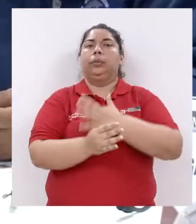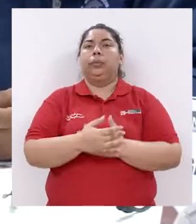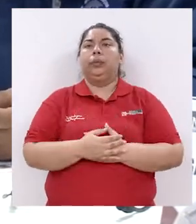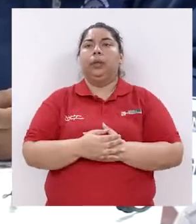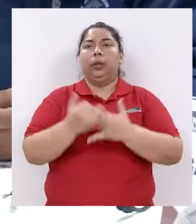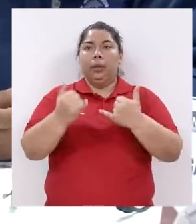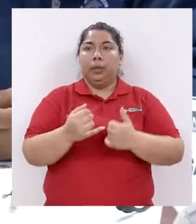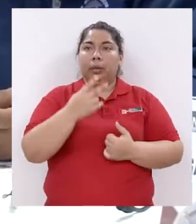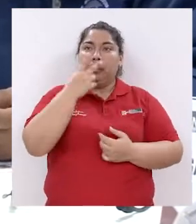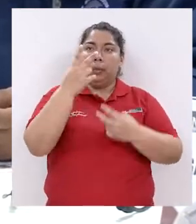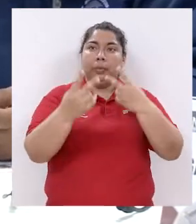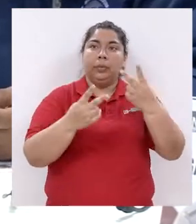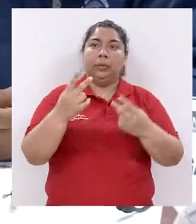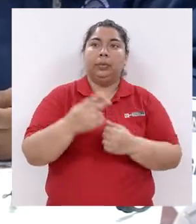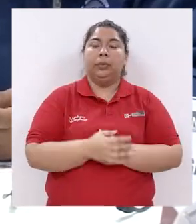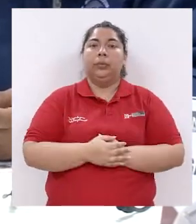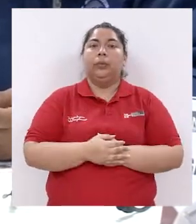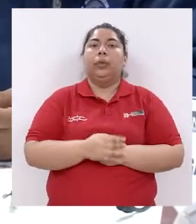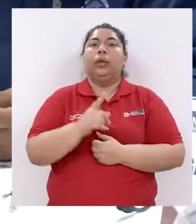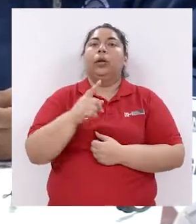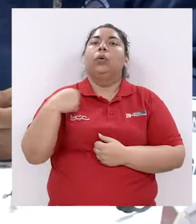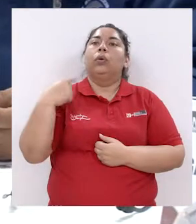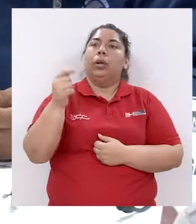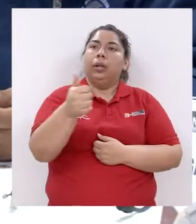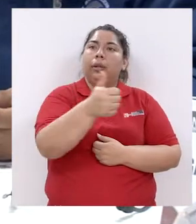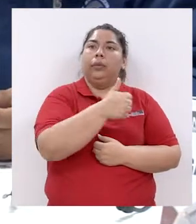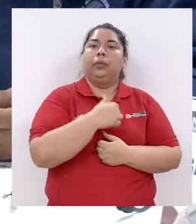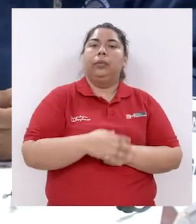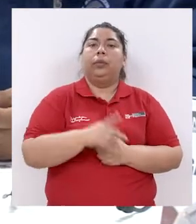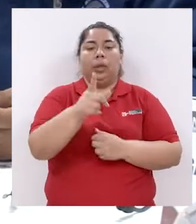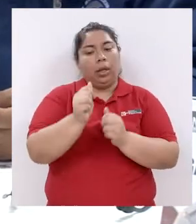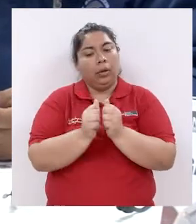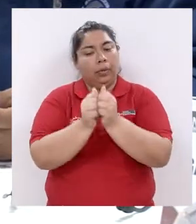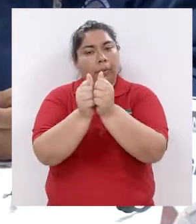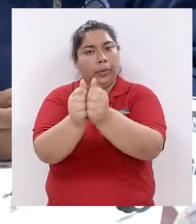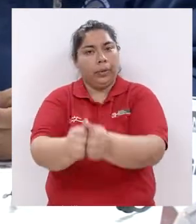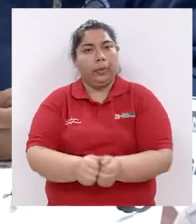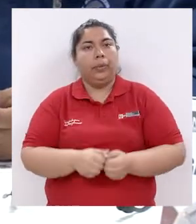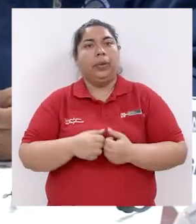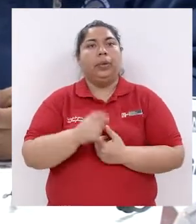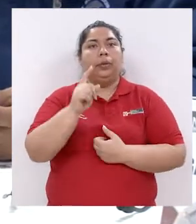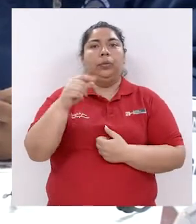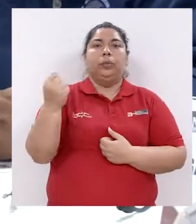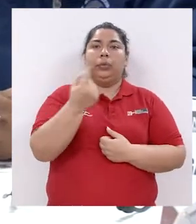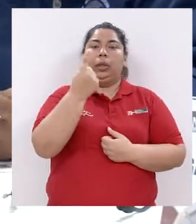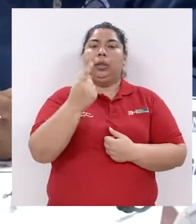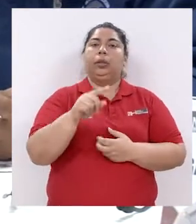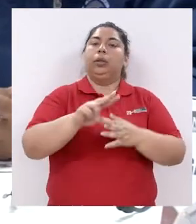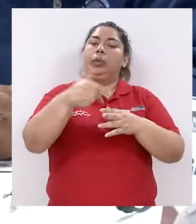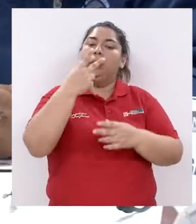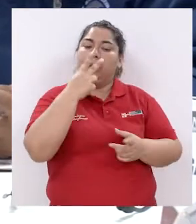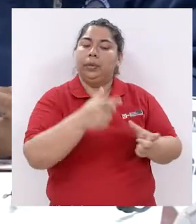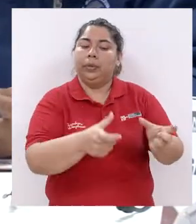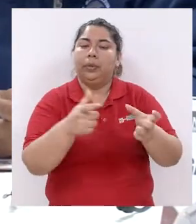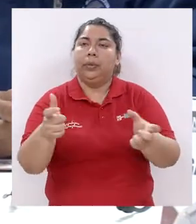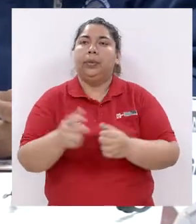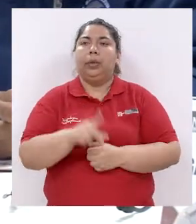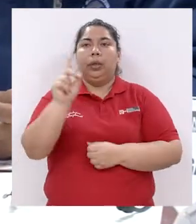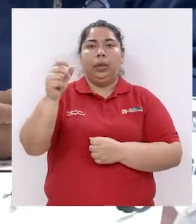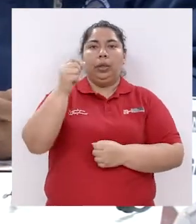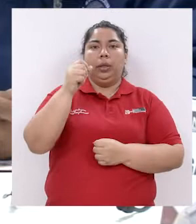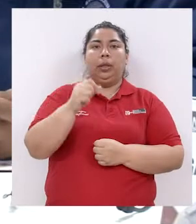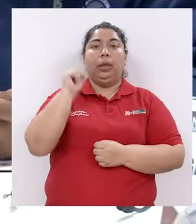Entonces ahí también vamos a estar con nuestras funciones de acompañamiento a ustedes primero y luego ya de supervisión.